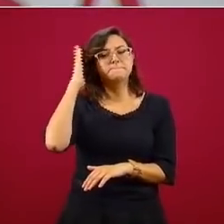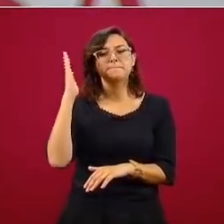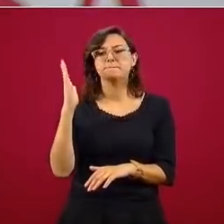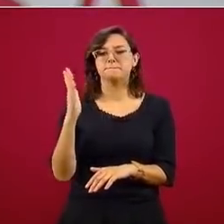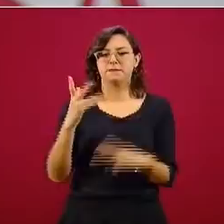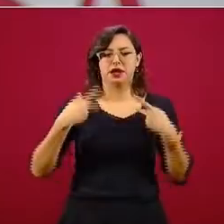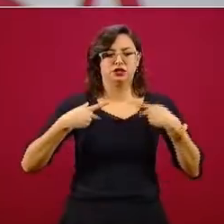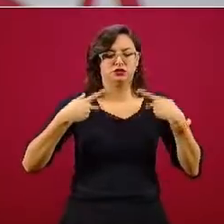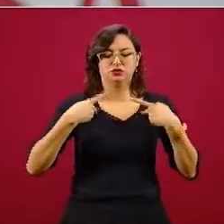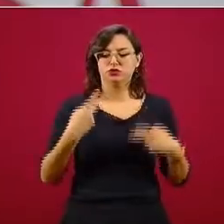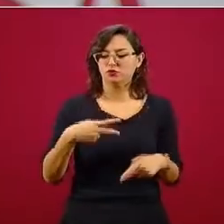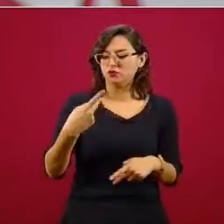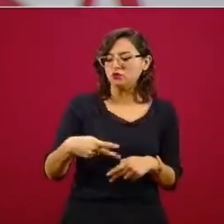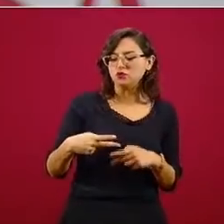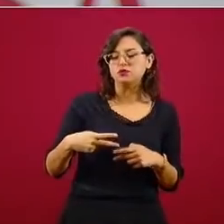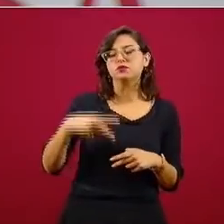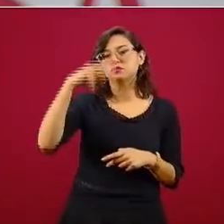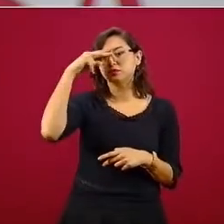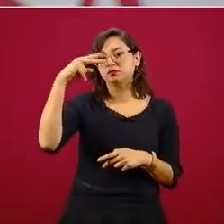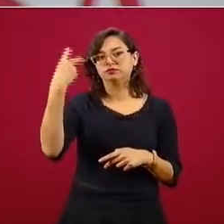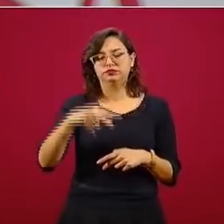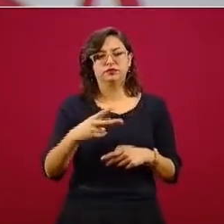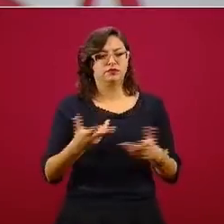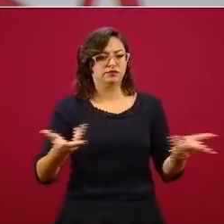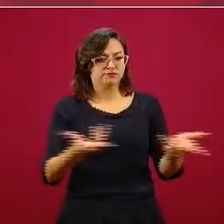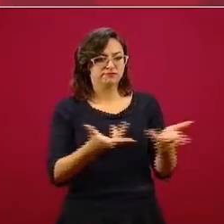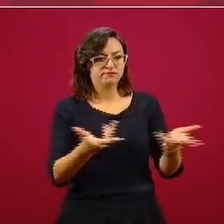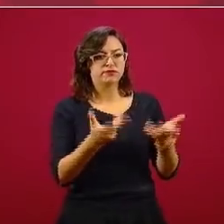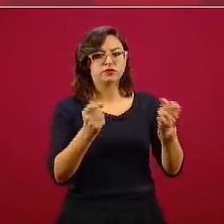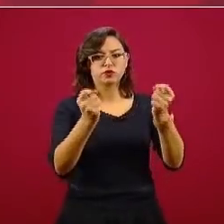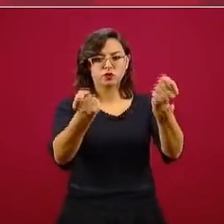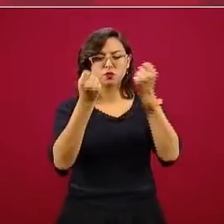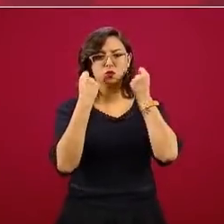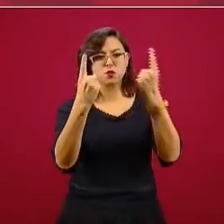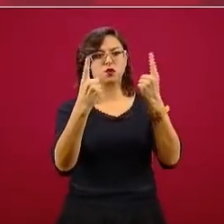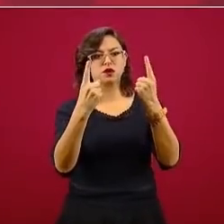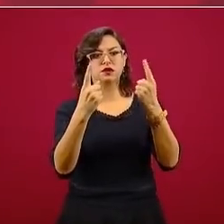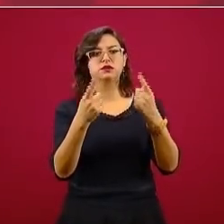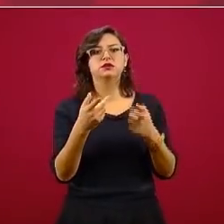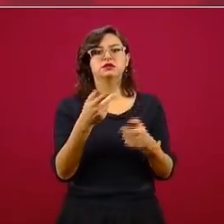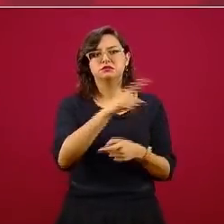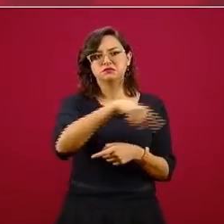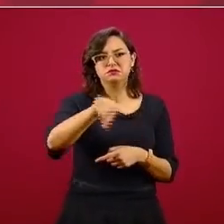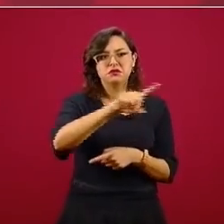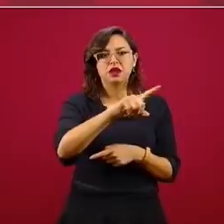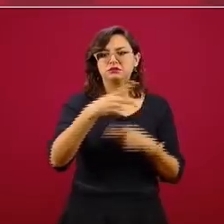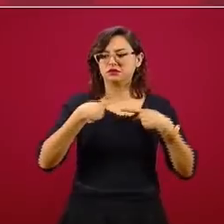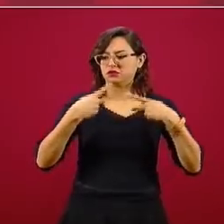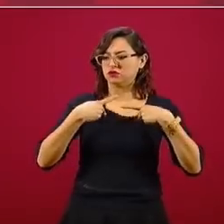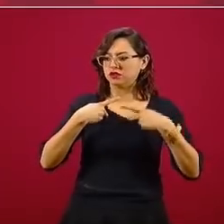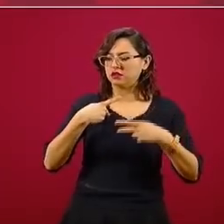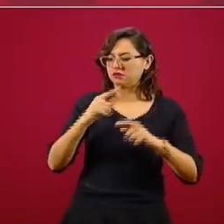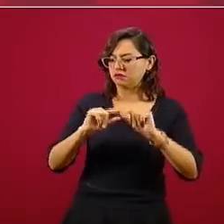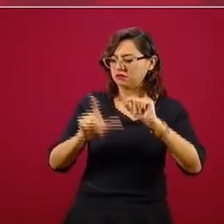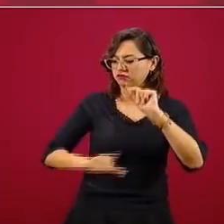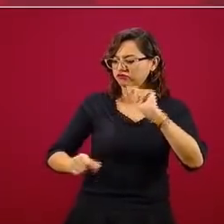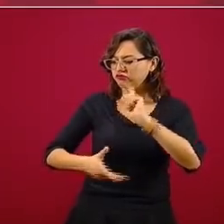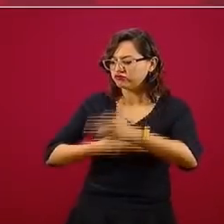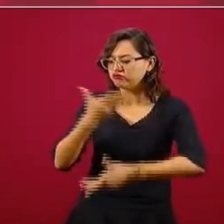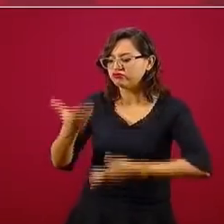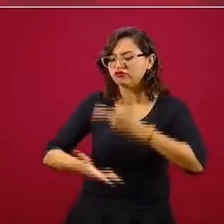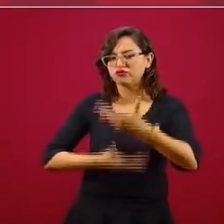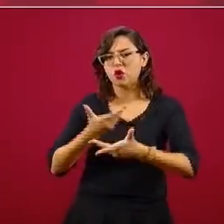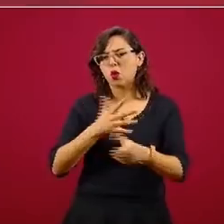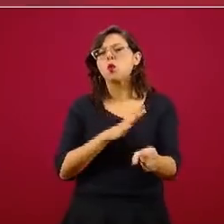nacionales para premiar méritos, para premiar servicios a la patria, la condecoración